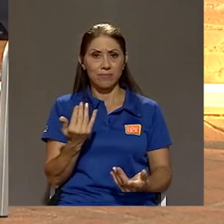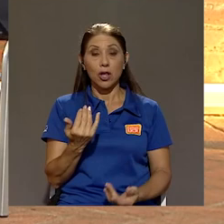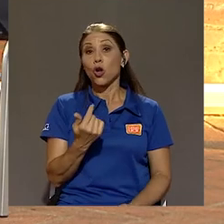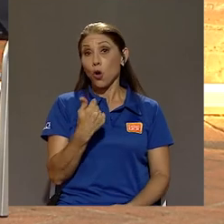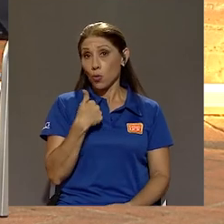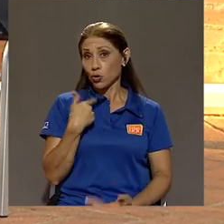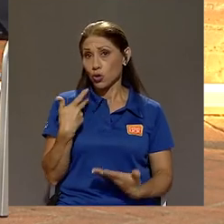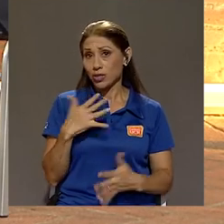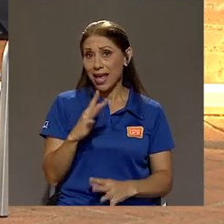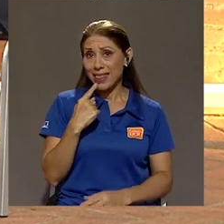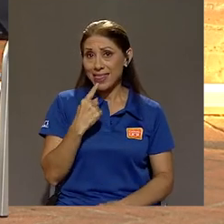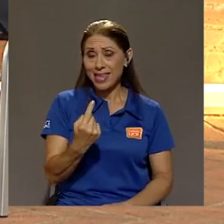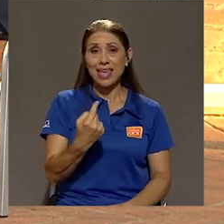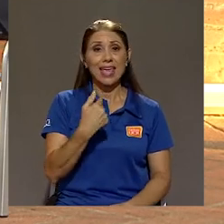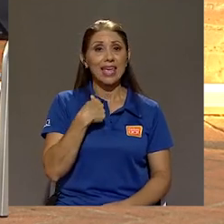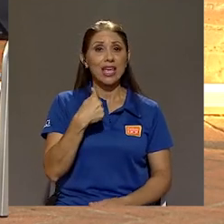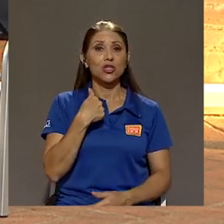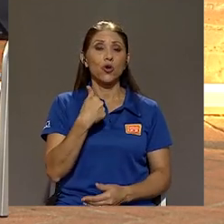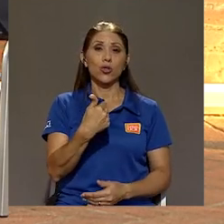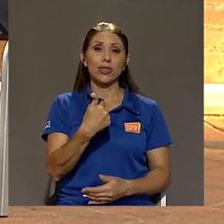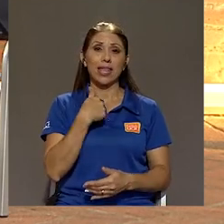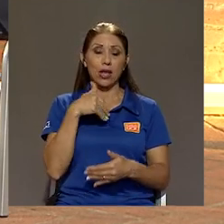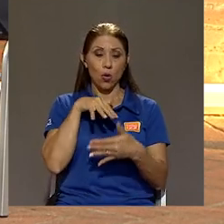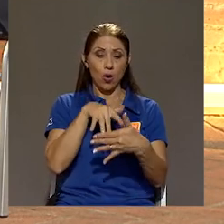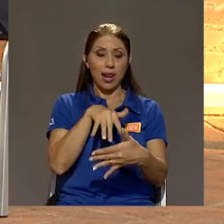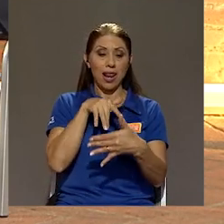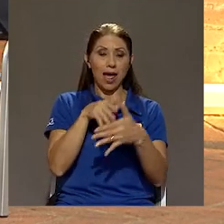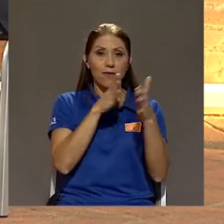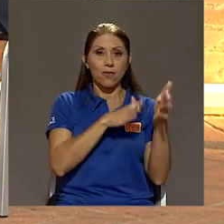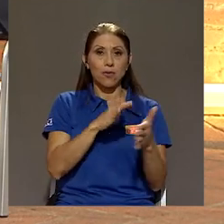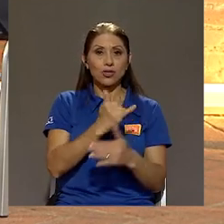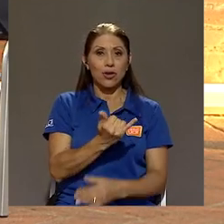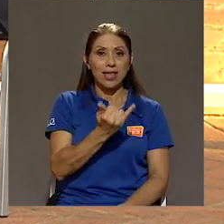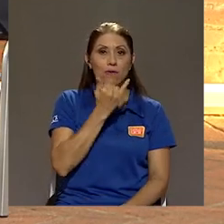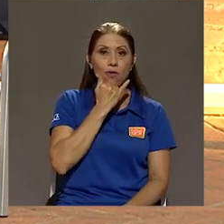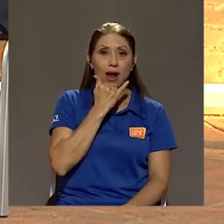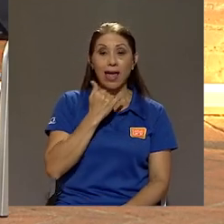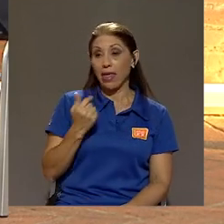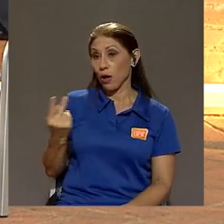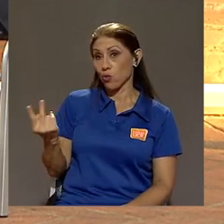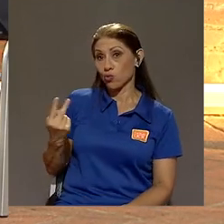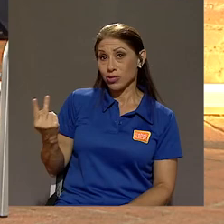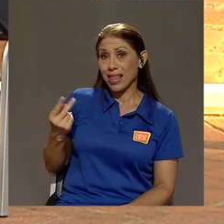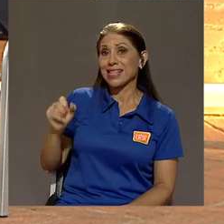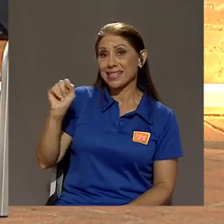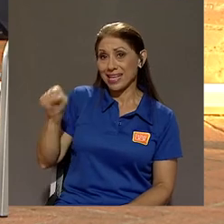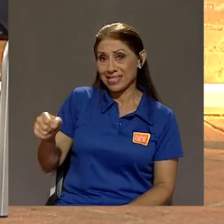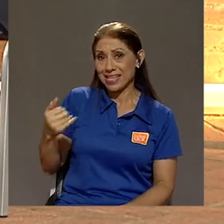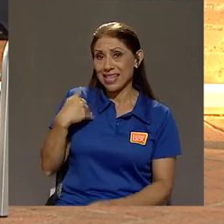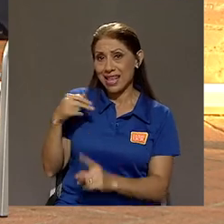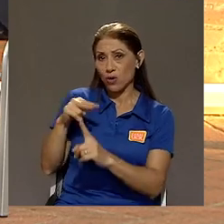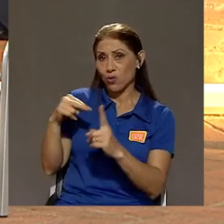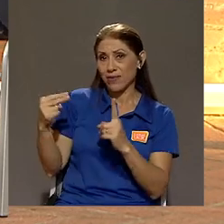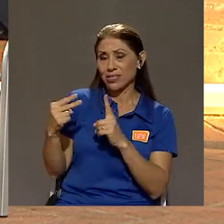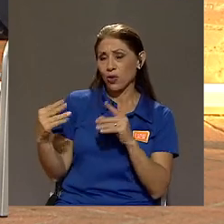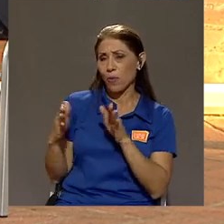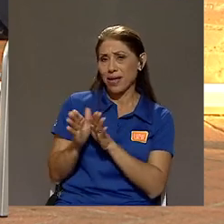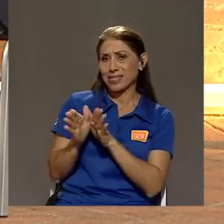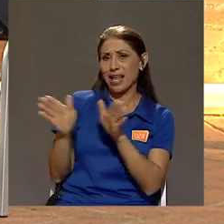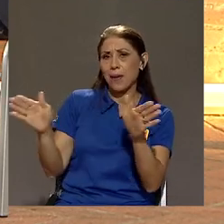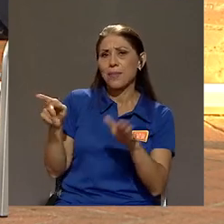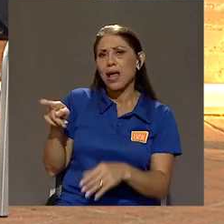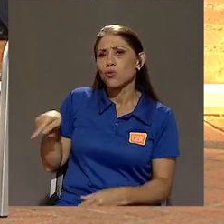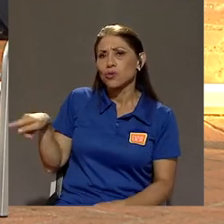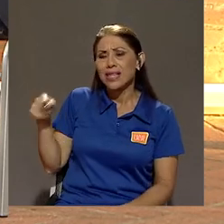equivocada. Como ya dije que yo tengo la formación equivocada, ustedes que sí tienen una visión más amplia,